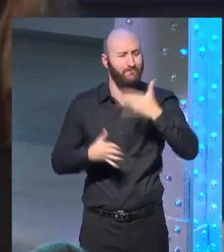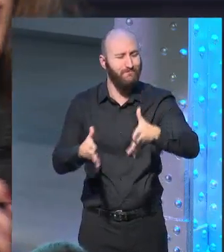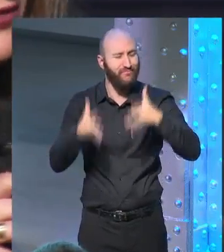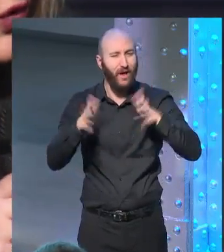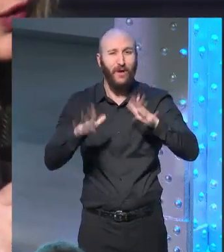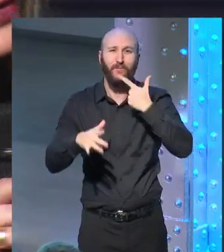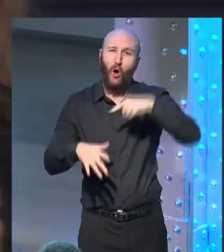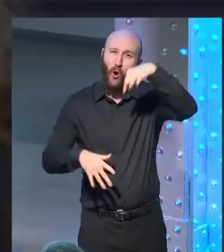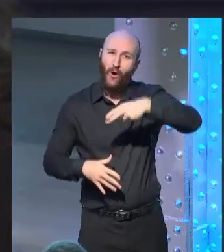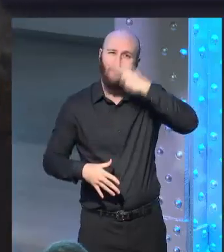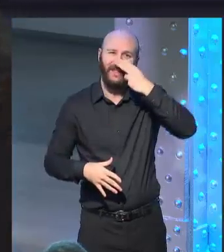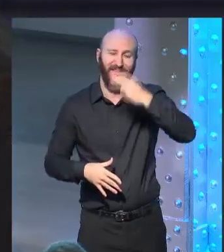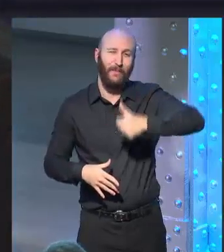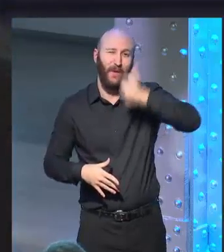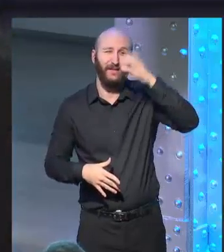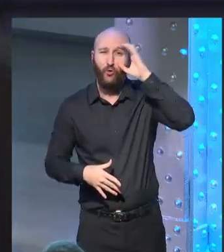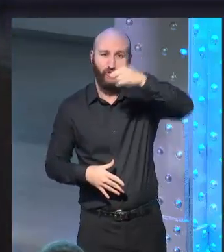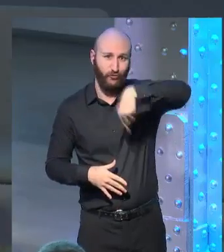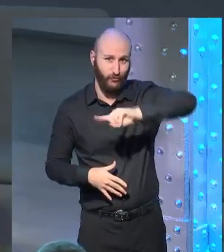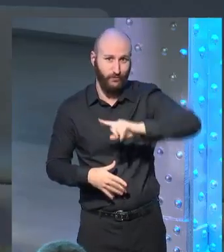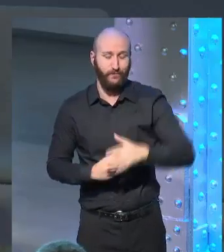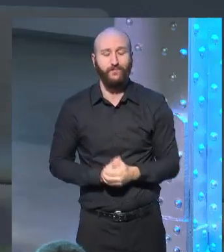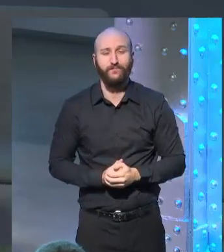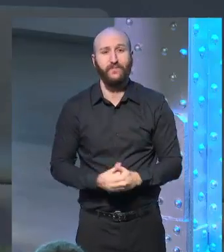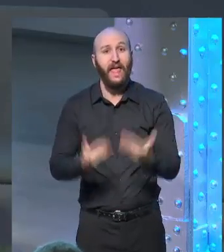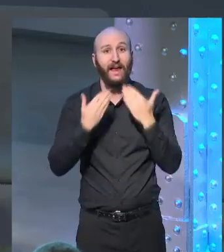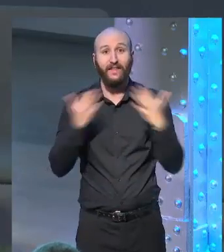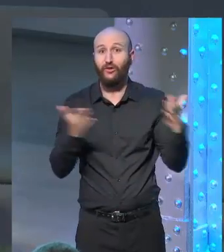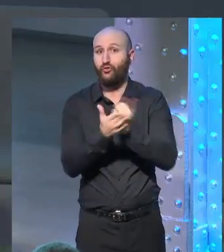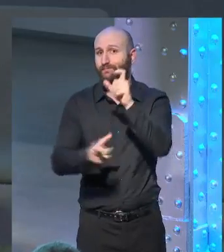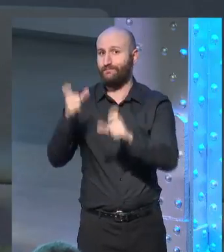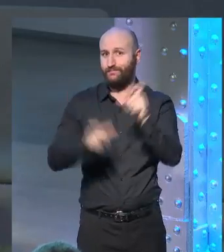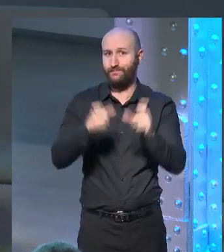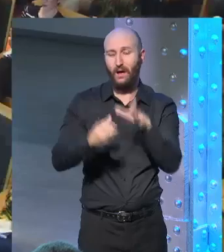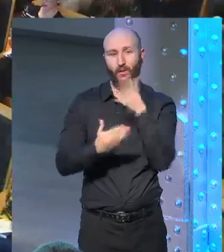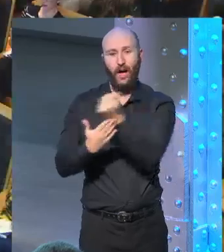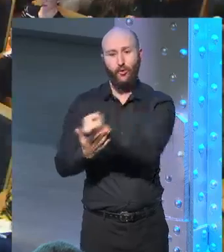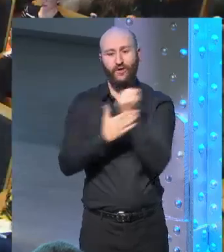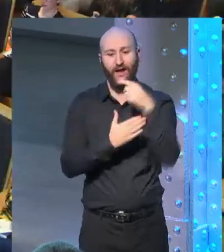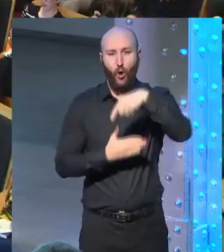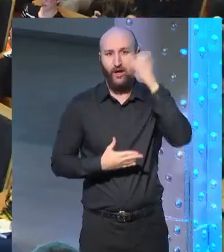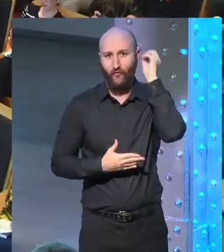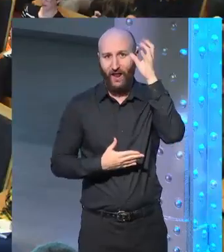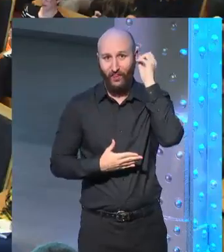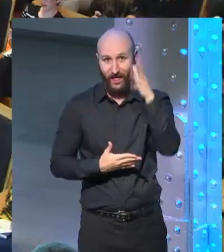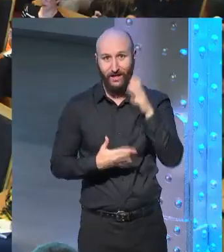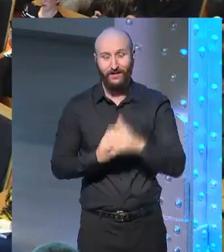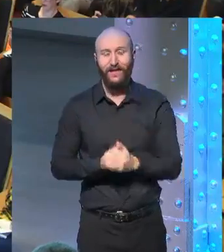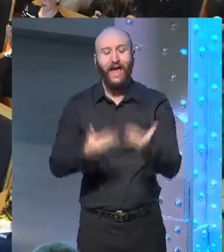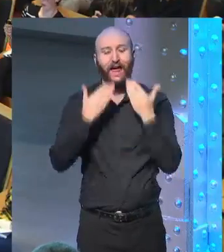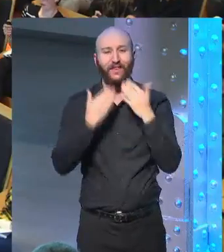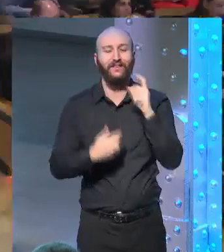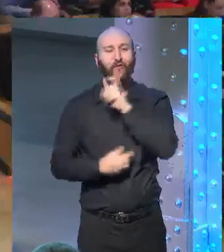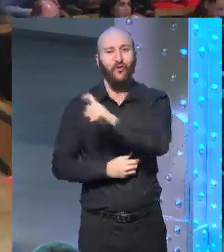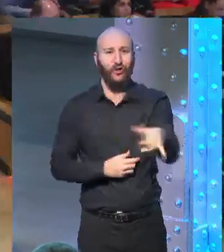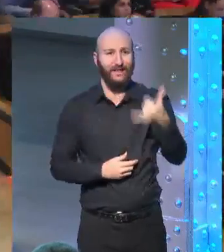interesante escucharos a vosotros. Quiero dar las gracias a todas las personas que han apoyado DICIT Summit ES. Muchas gracias a Fundación